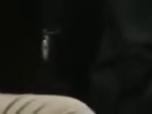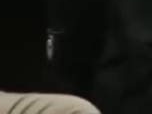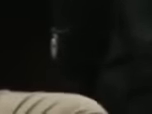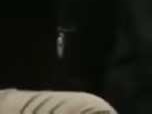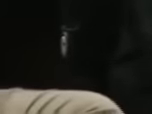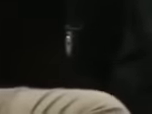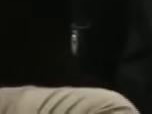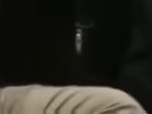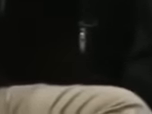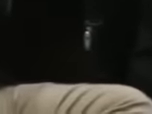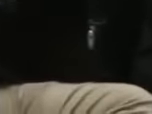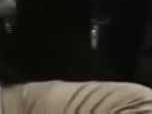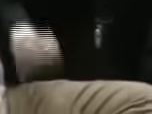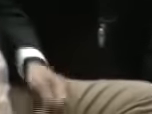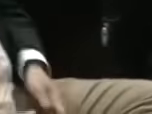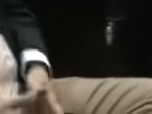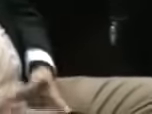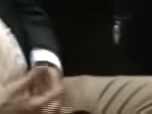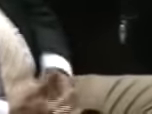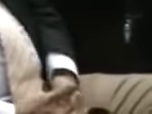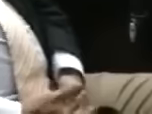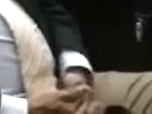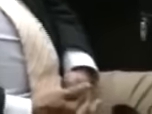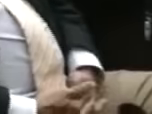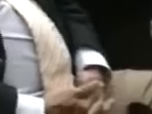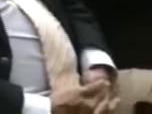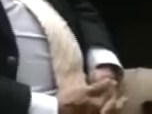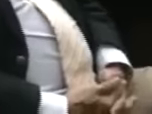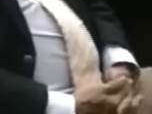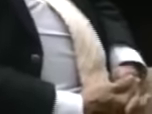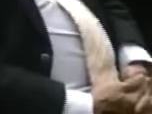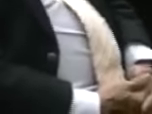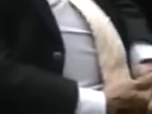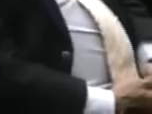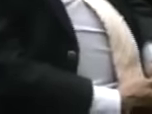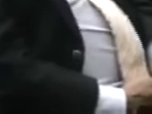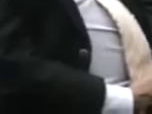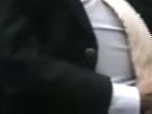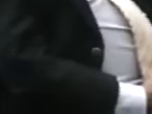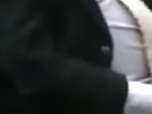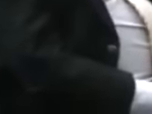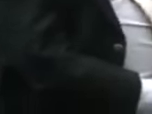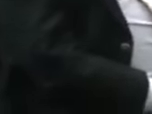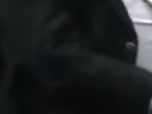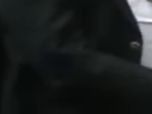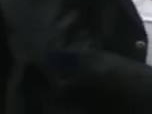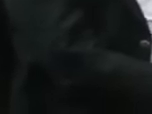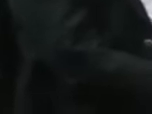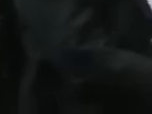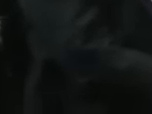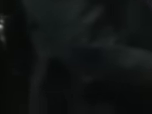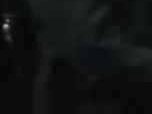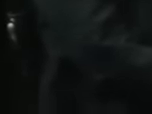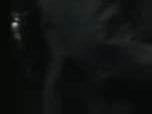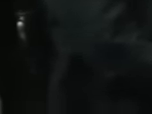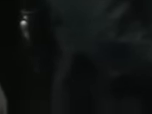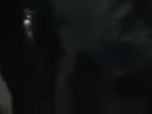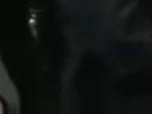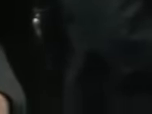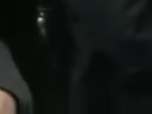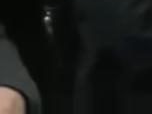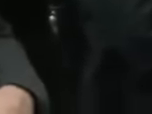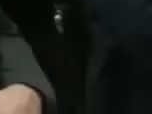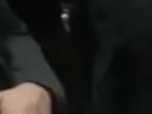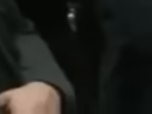3. Promover el fascismo, la intolerancia o el odio por motivos raciales, étnicos, religiosos,